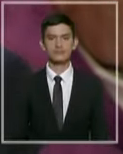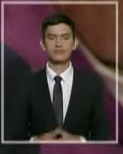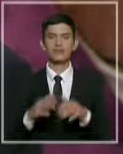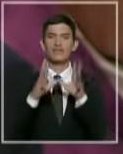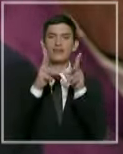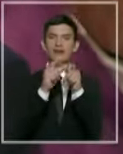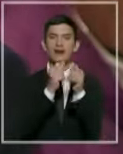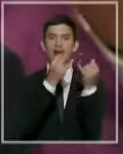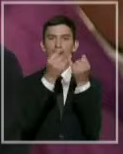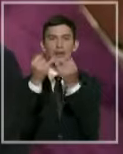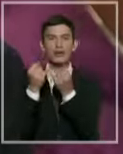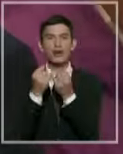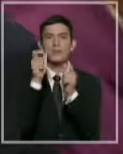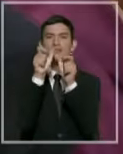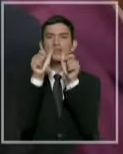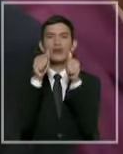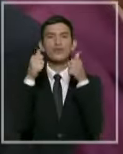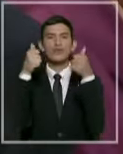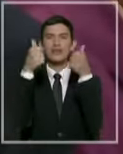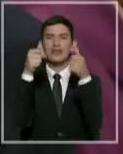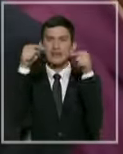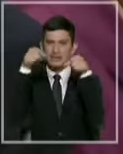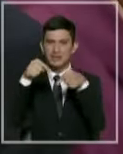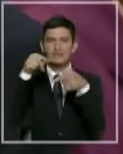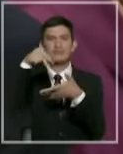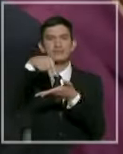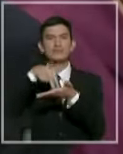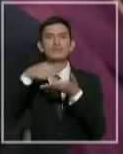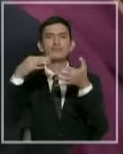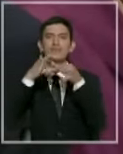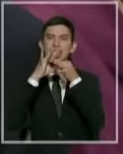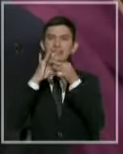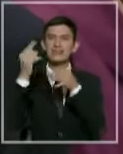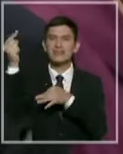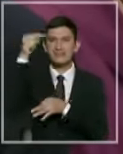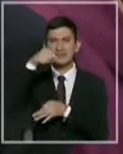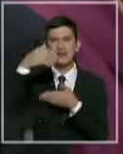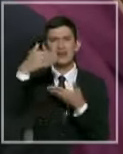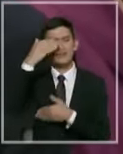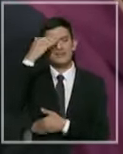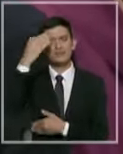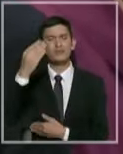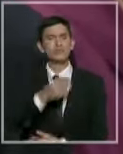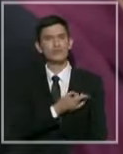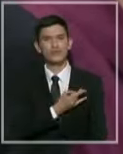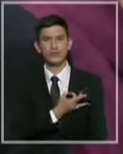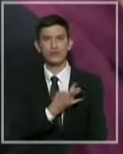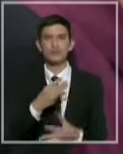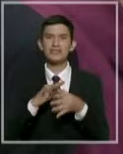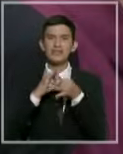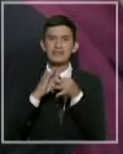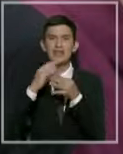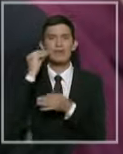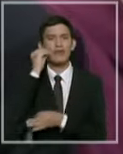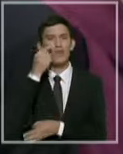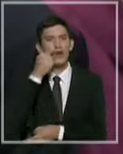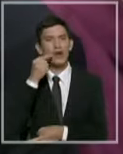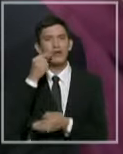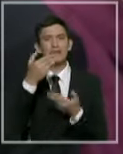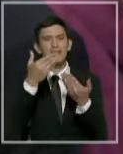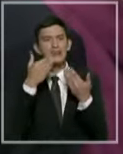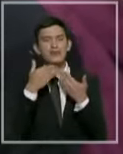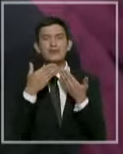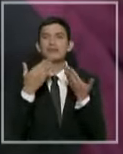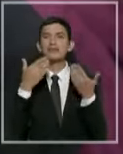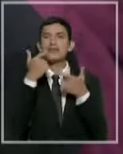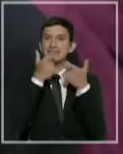Familia, amigos y autoridades aquí presentes, muchas gracias por estar aquí en un día de tanto dolor. Gracias a mi abuelo, que me ha dado tanto. Me ha dado la